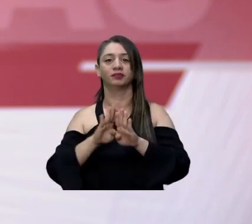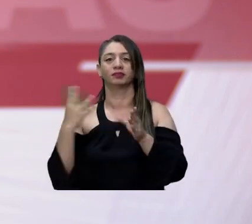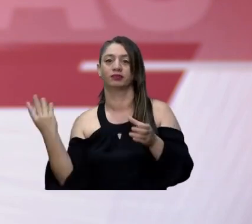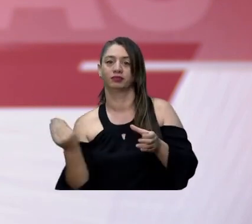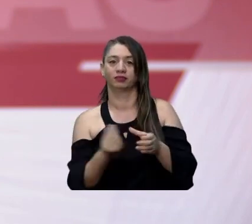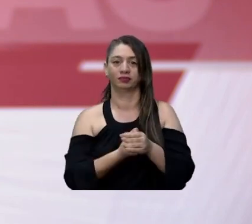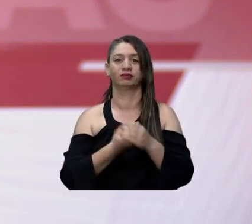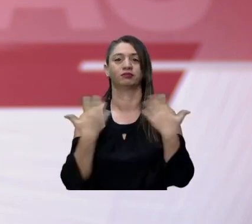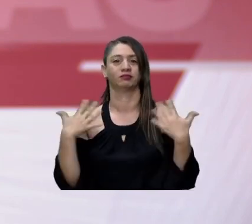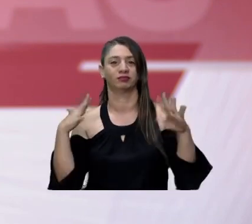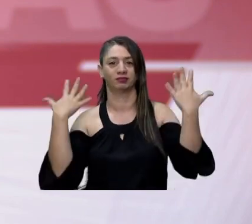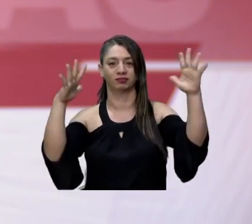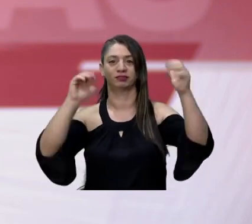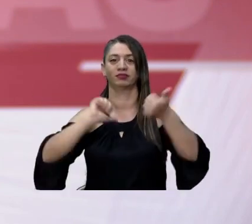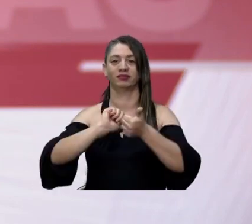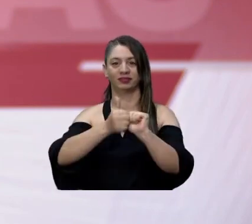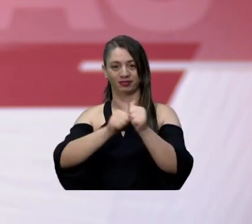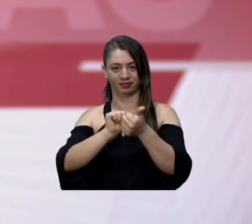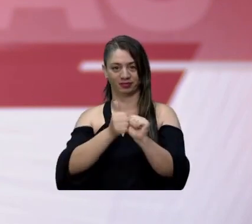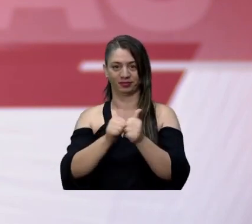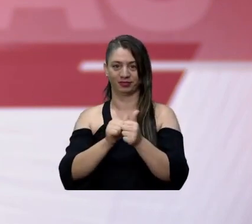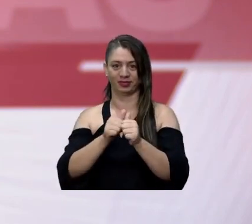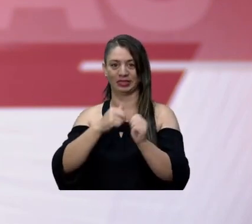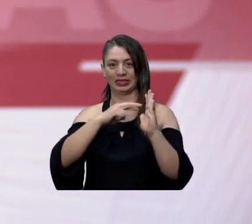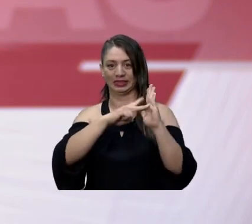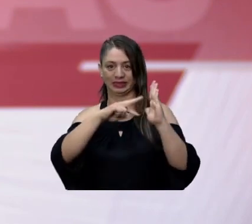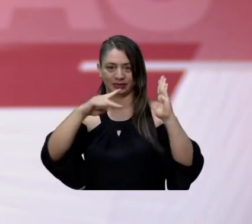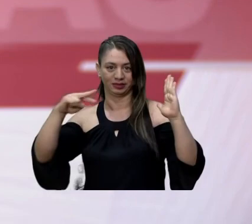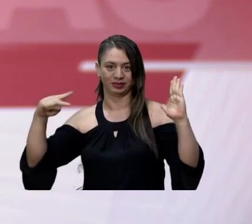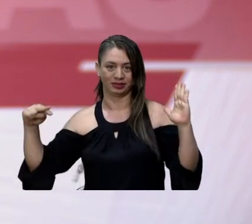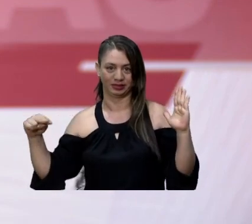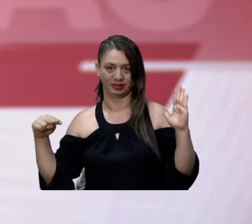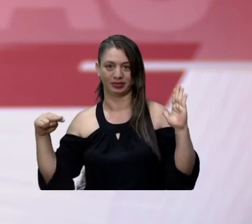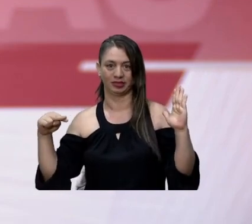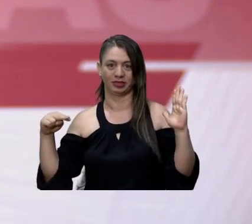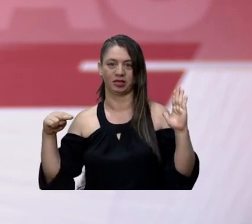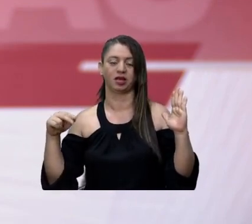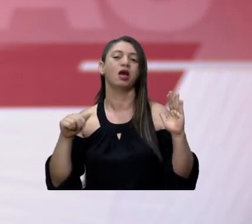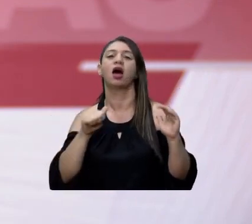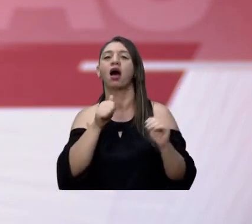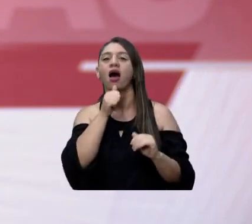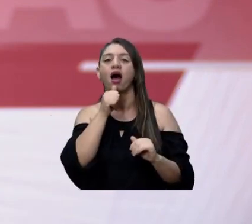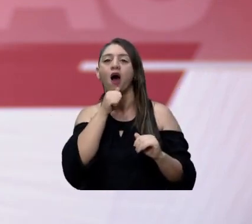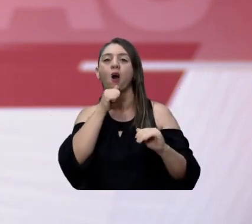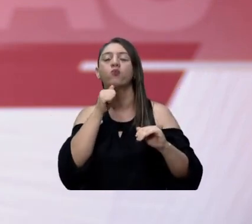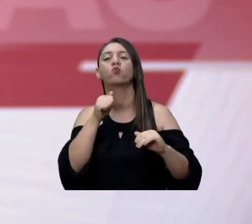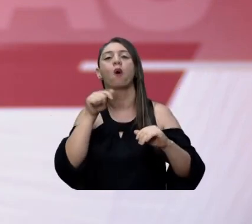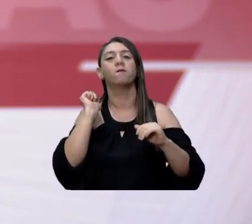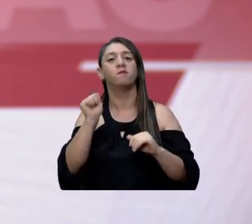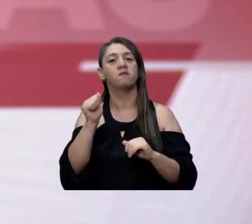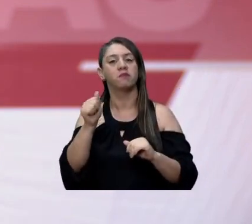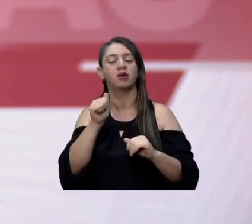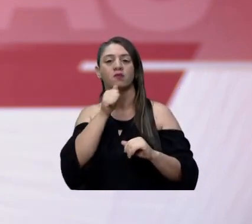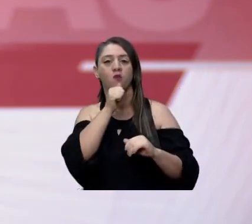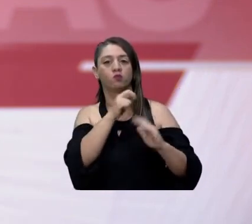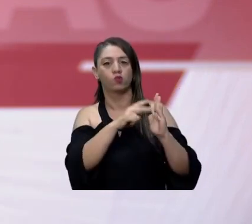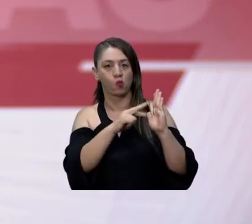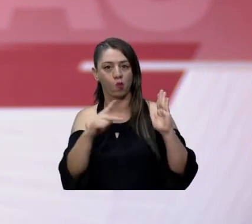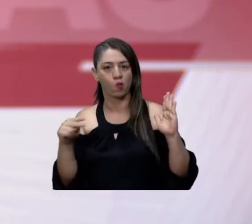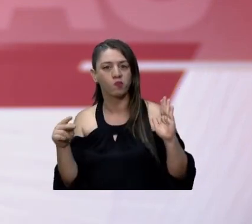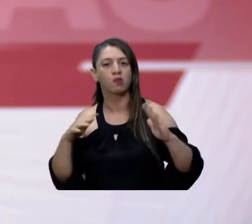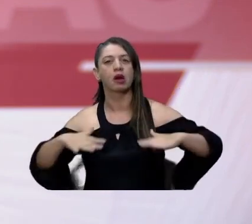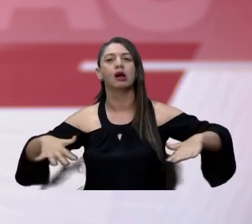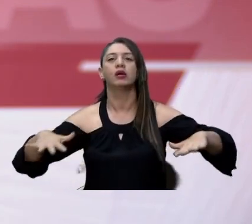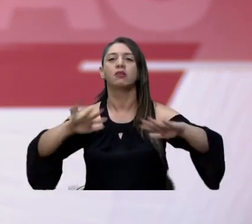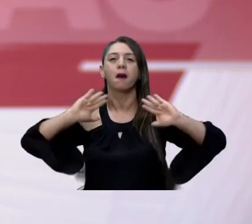porque están festejando los deportistas de natación subacuática con su piscina, porque están implementando este tipo de